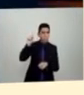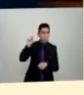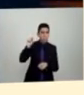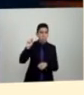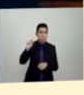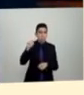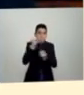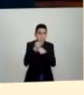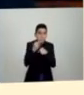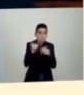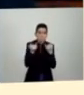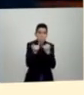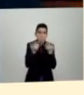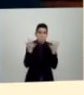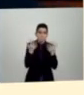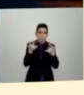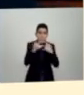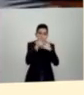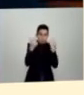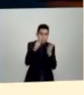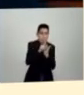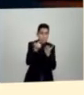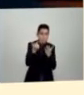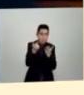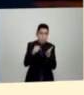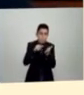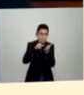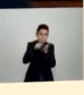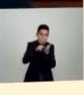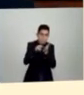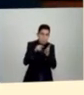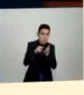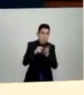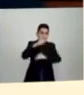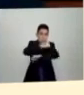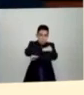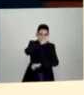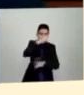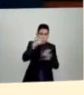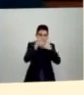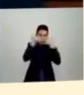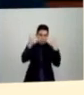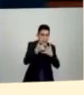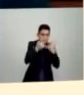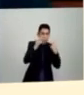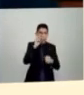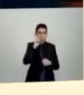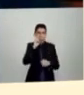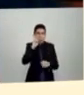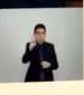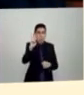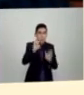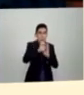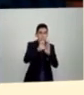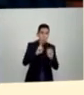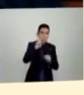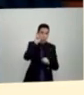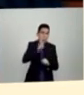novela negra. ¿Por qué? Porque lo que ellos ven por la ventana y lo que van a contar, las historias que ven, pues ellos no ven pasar a una lavandera